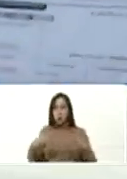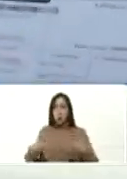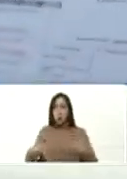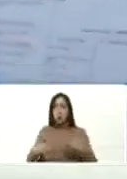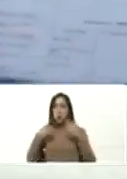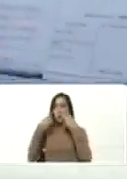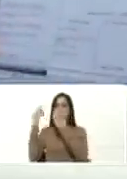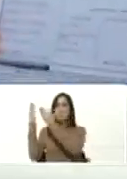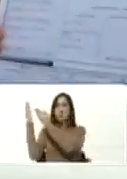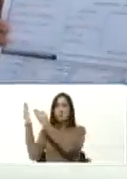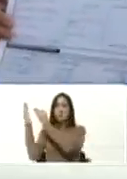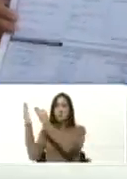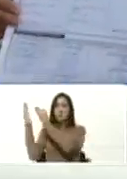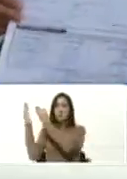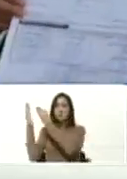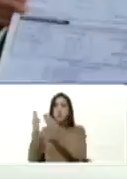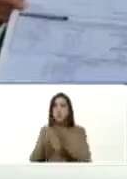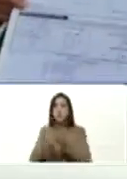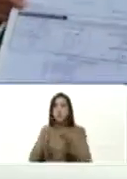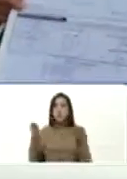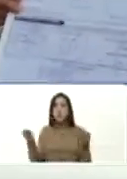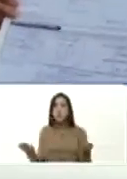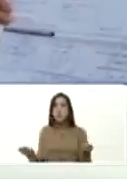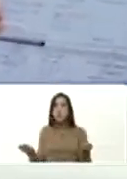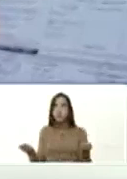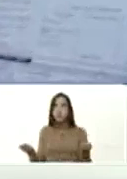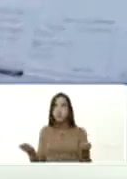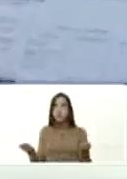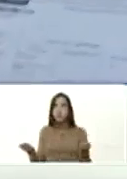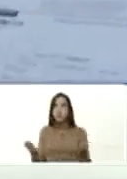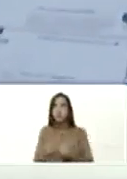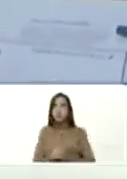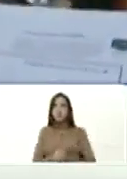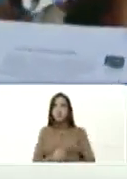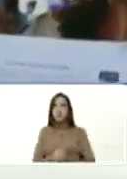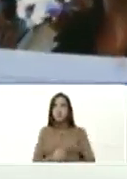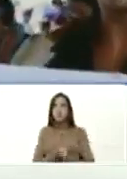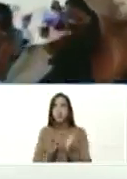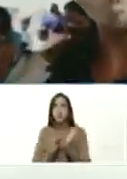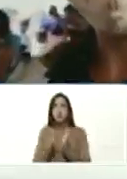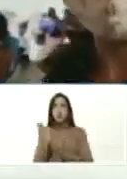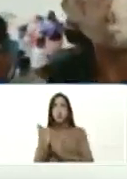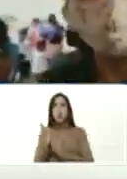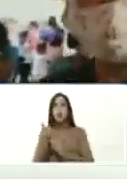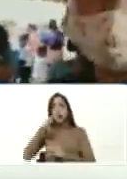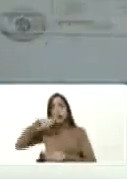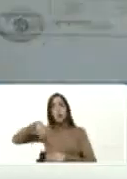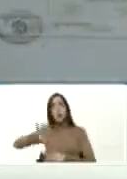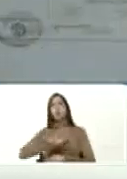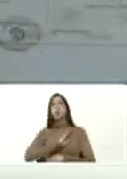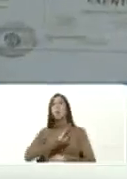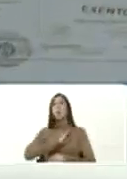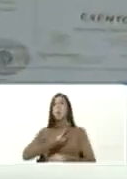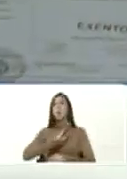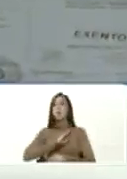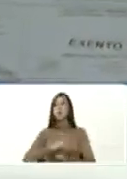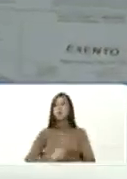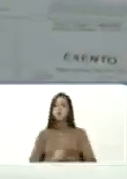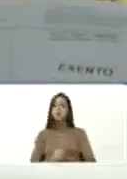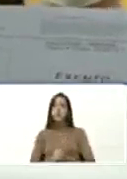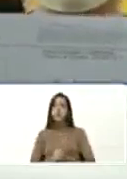Aquí la tengo. La Biblia de nuestro pueblo, con lectio divina,